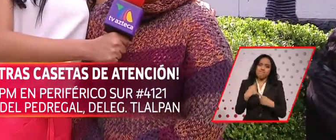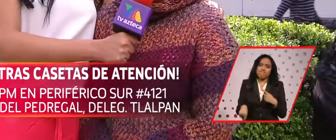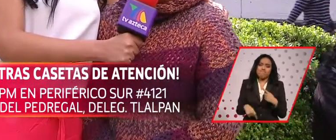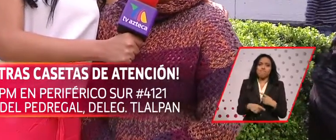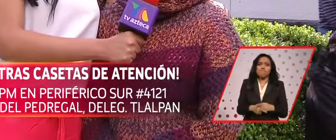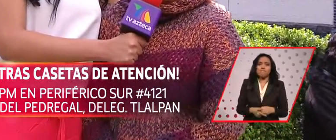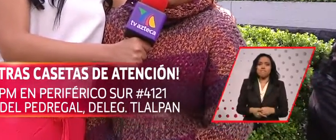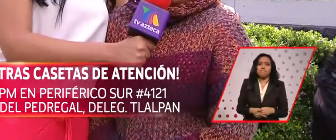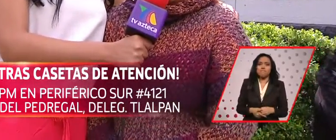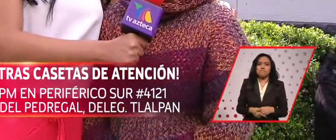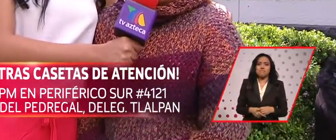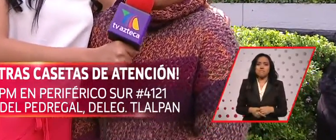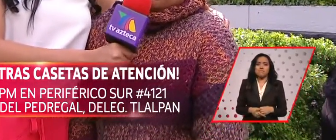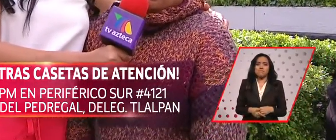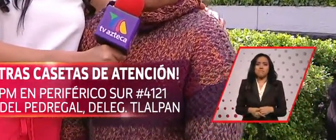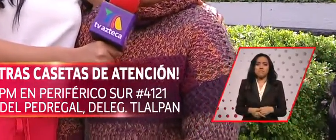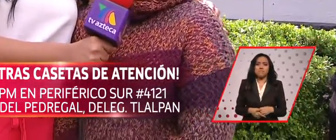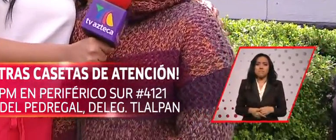unas tierras,